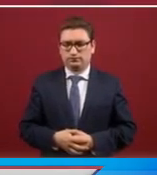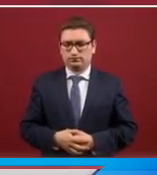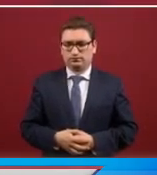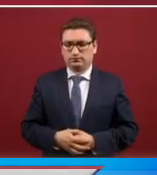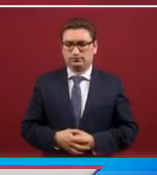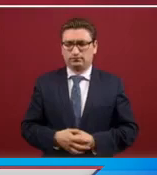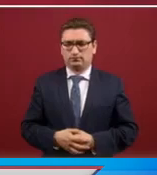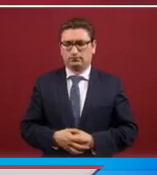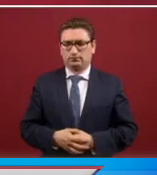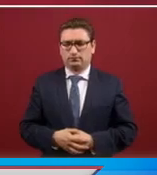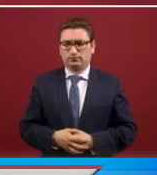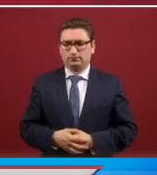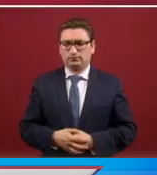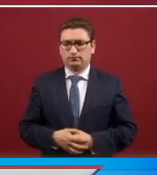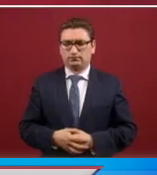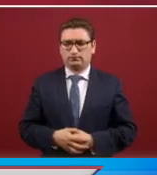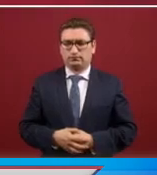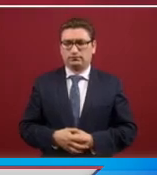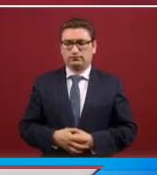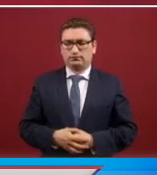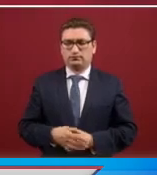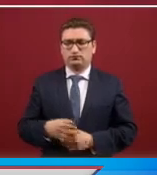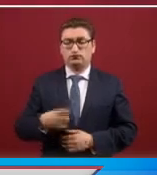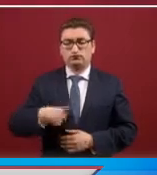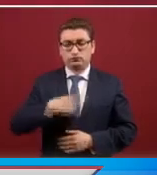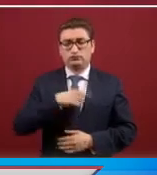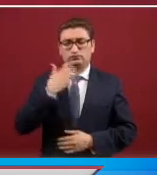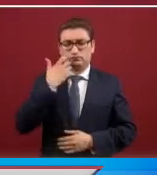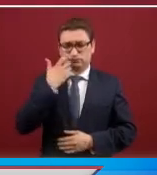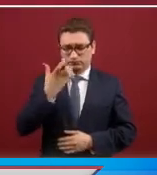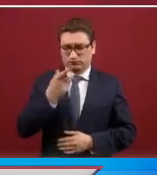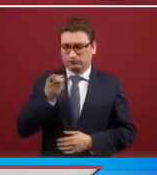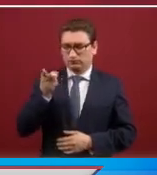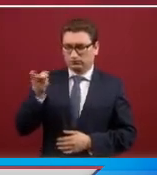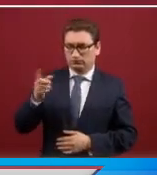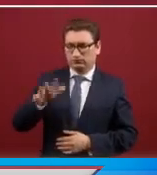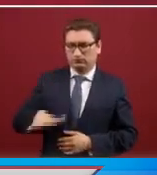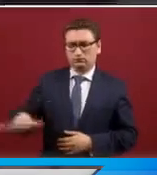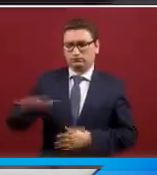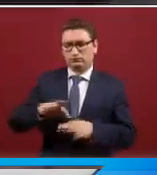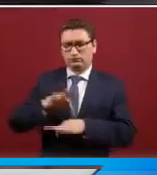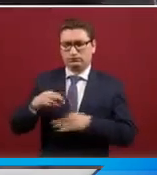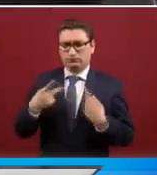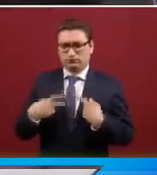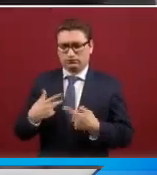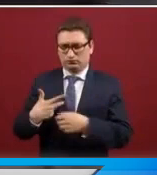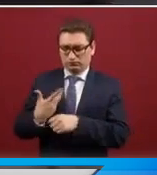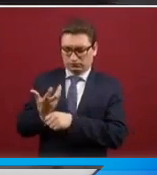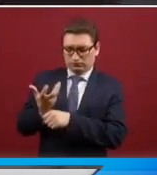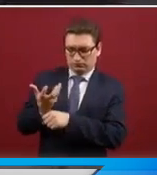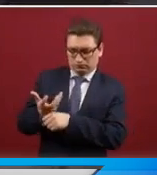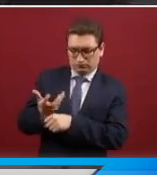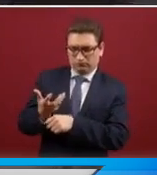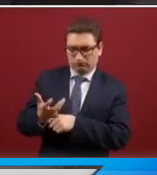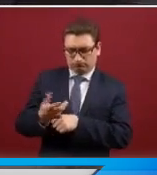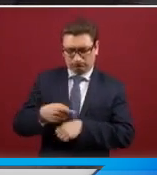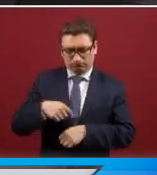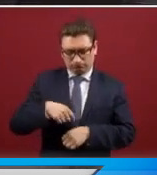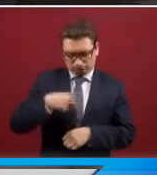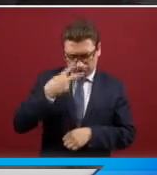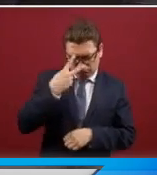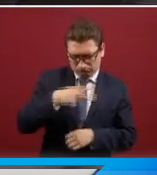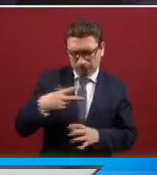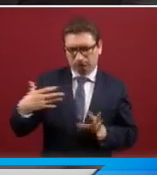las opciones, pero sobre todo se desea mantener la amistad con el pueblo de Estados Unidos y no fomentar la confrontación. El tema más recurrente en